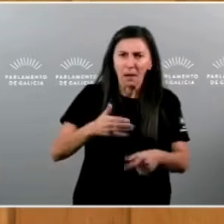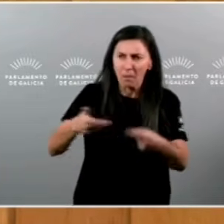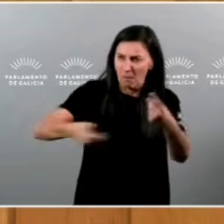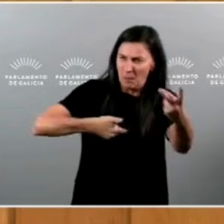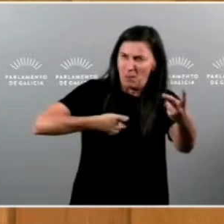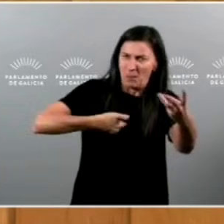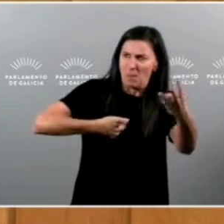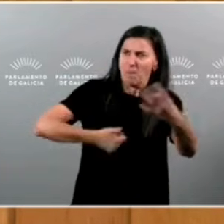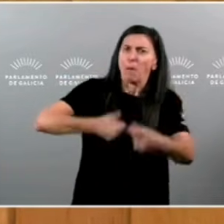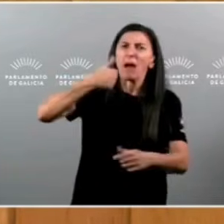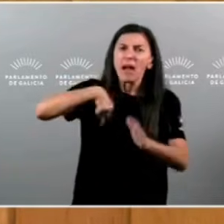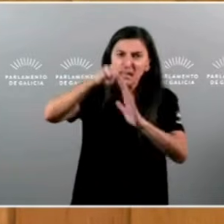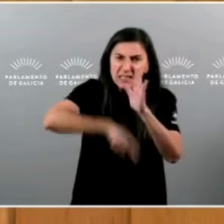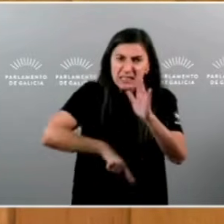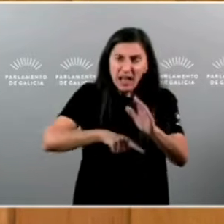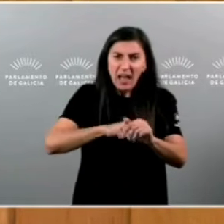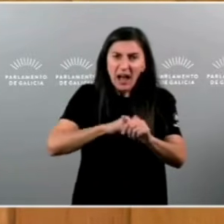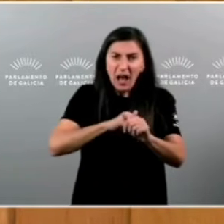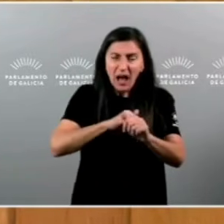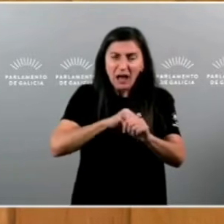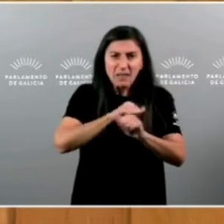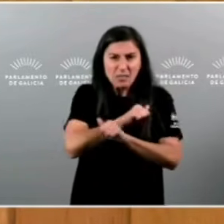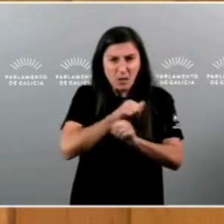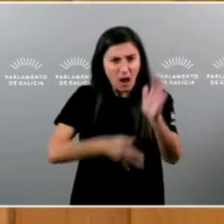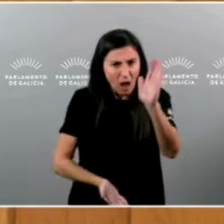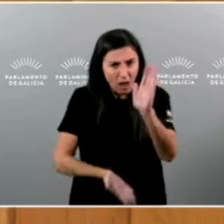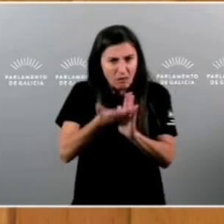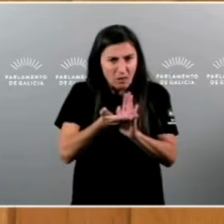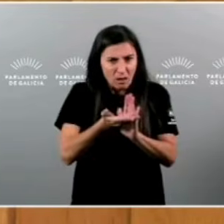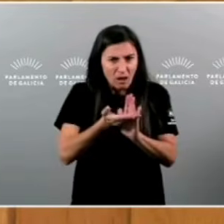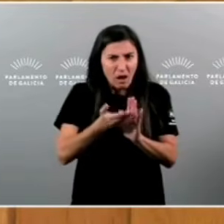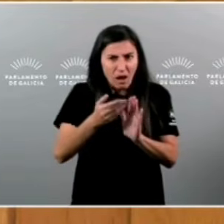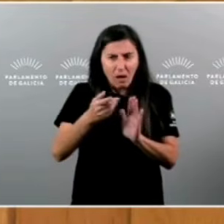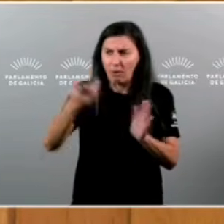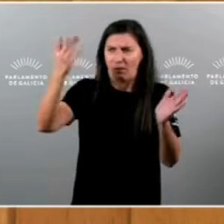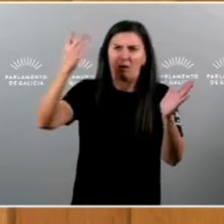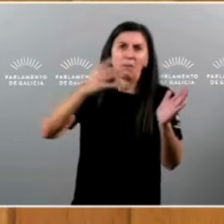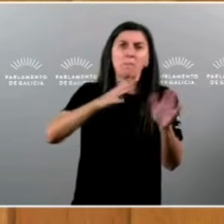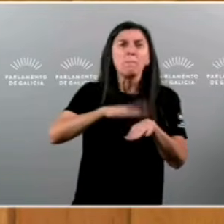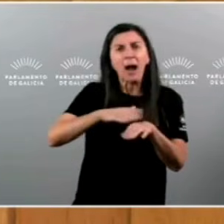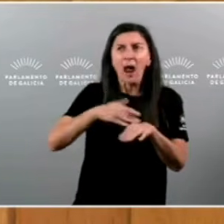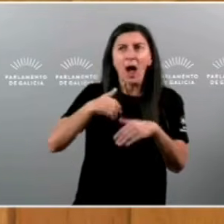se acaben as listas de espera da sanidade para que se lle acabe o negocio a Rivera Salud.